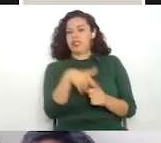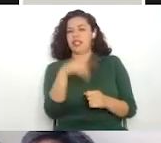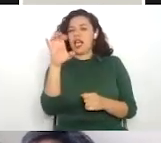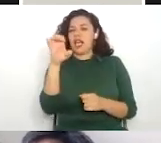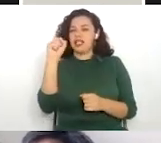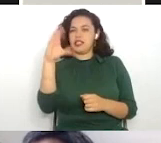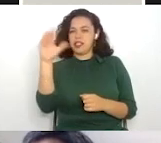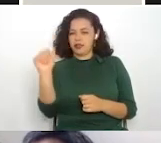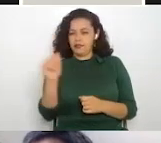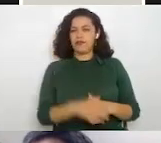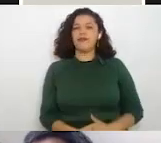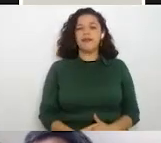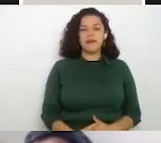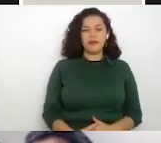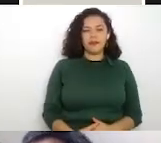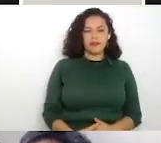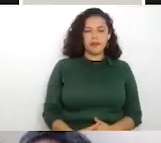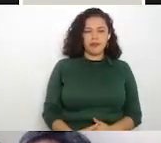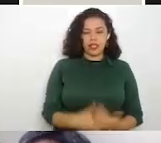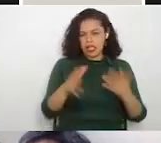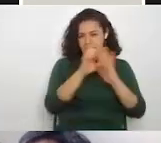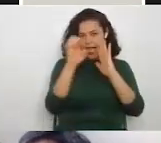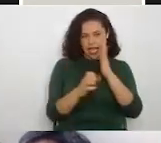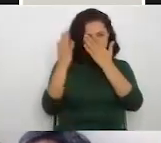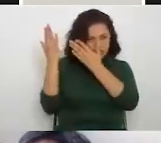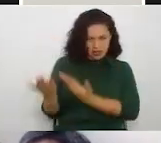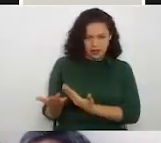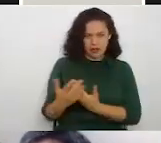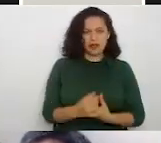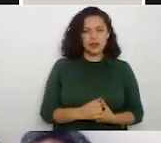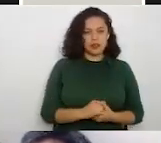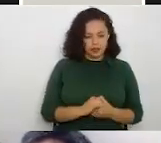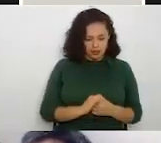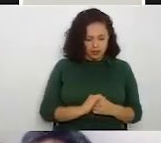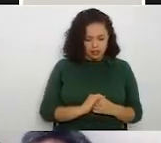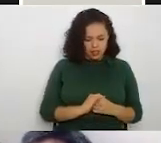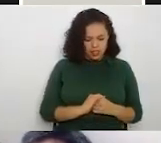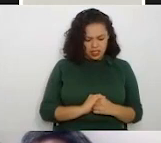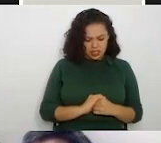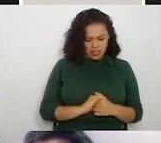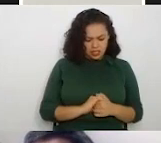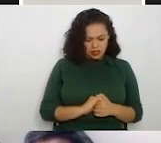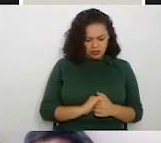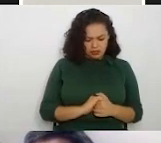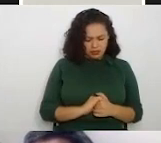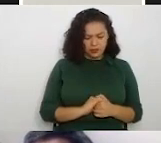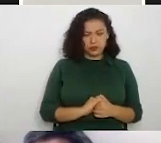ESCA, ¿sí? Este es un ejemplo de la portada.